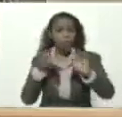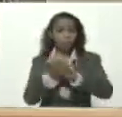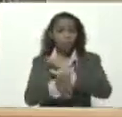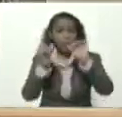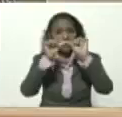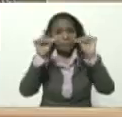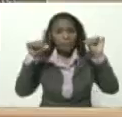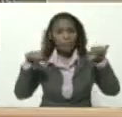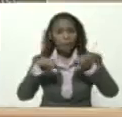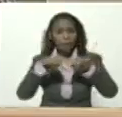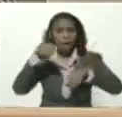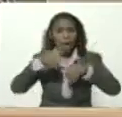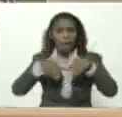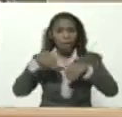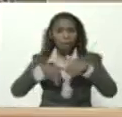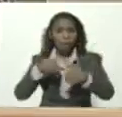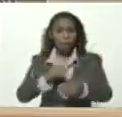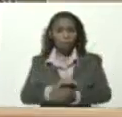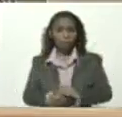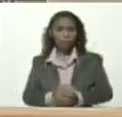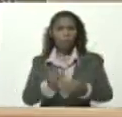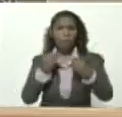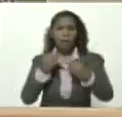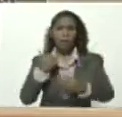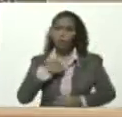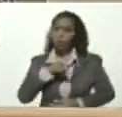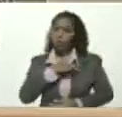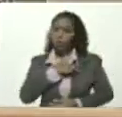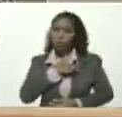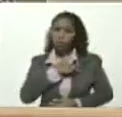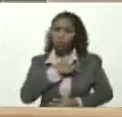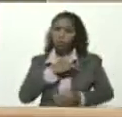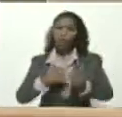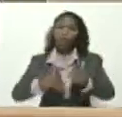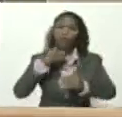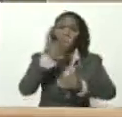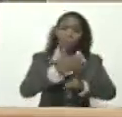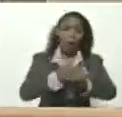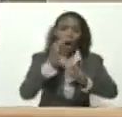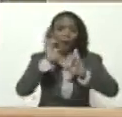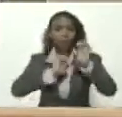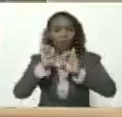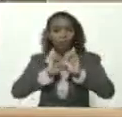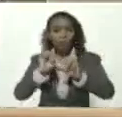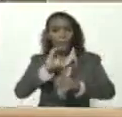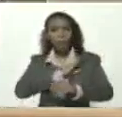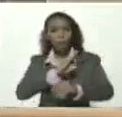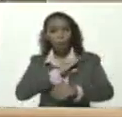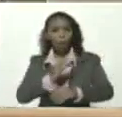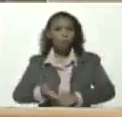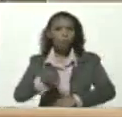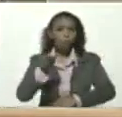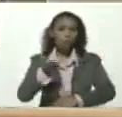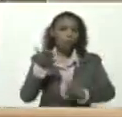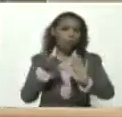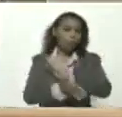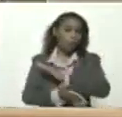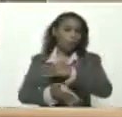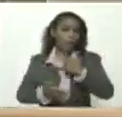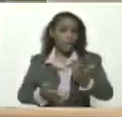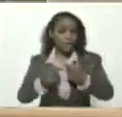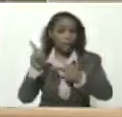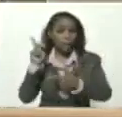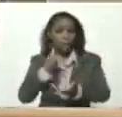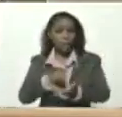electoral para que nosotros luego evaluemos su pertinencia o no. Su